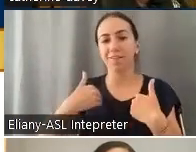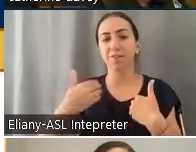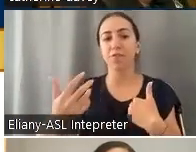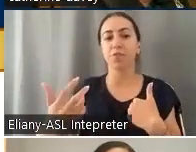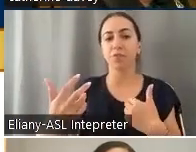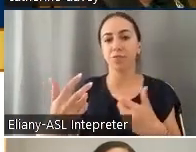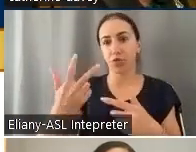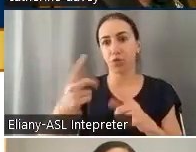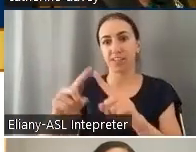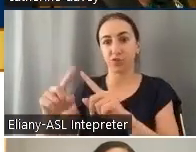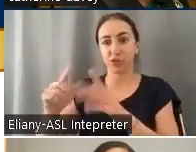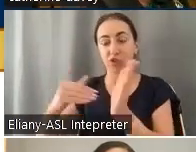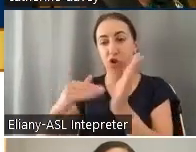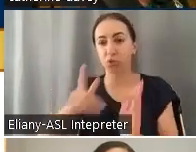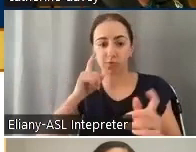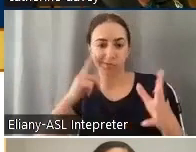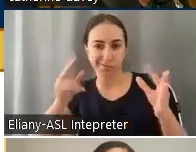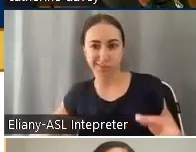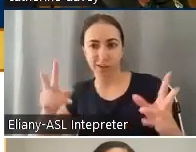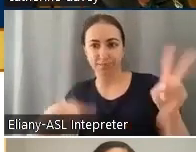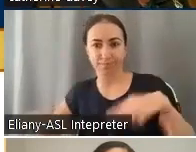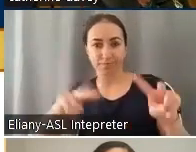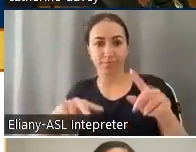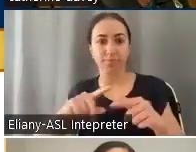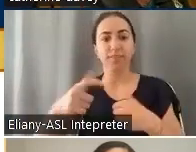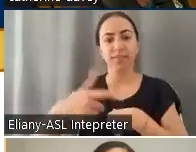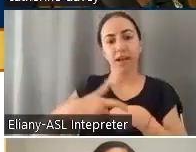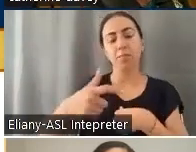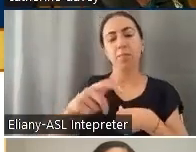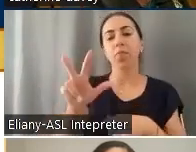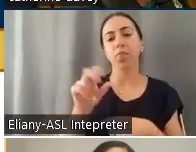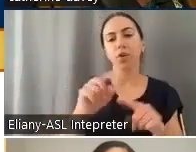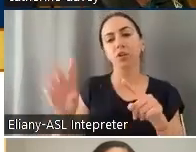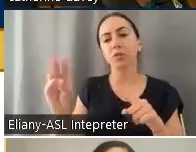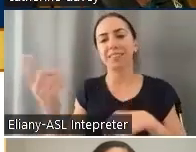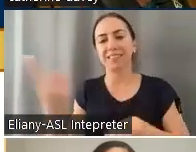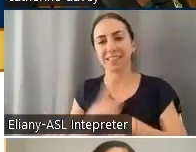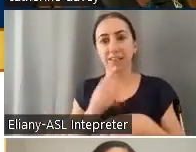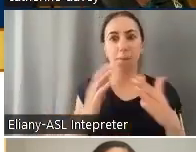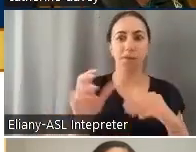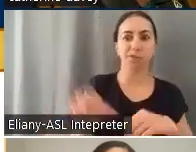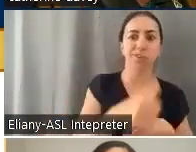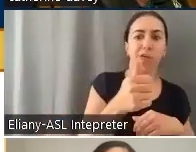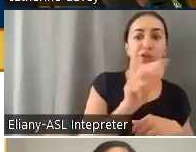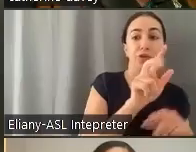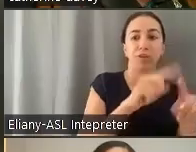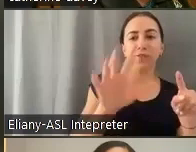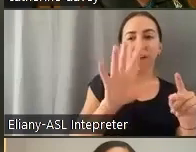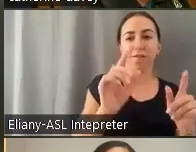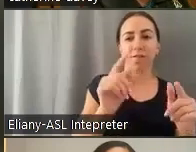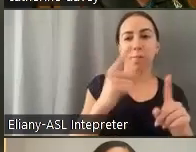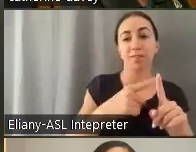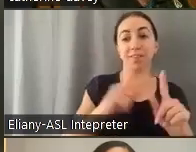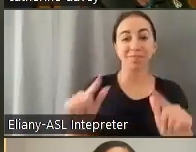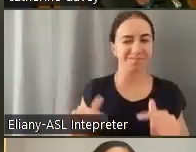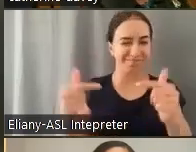en la tutoría se hace con 3 doctores, em, y